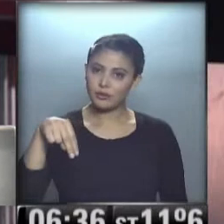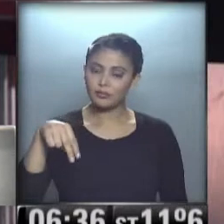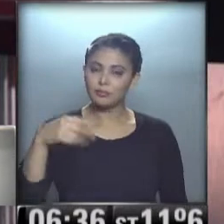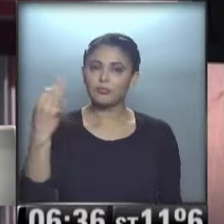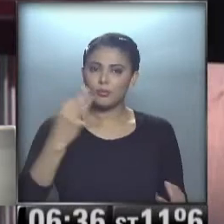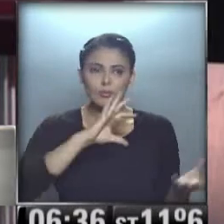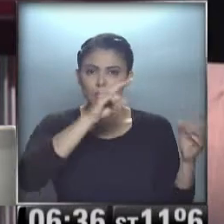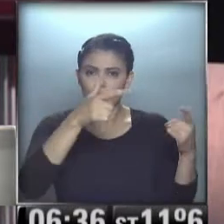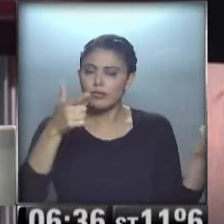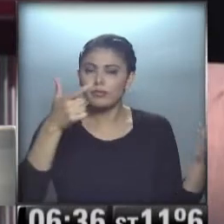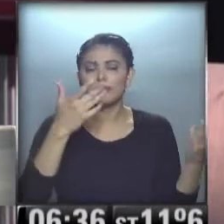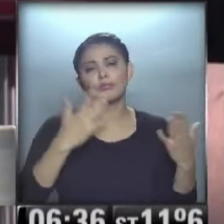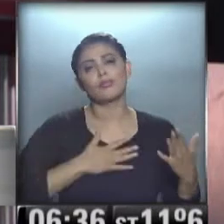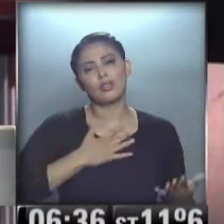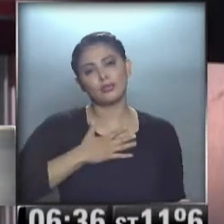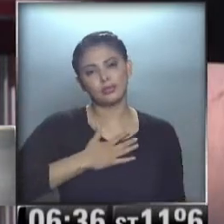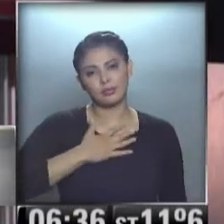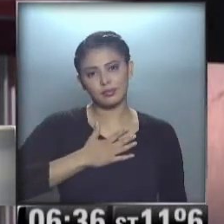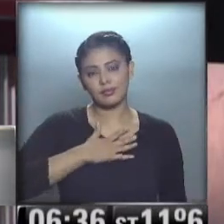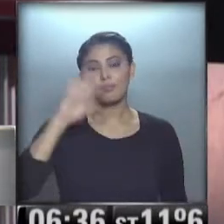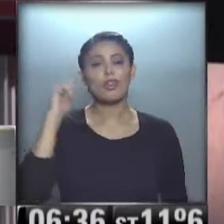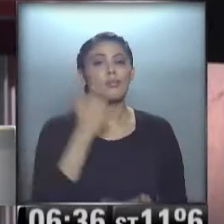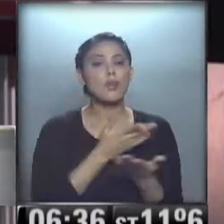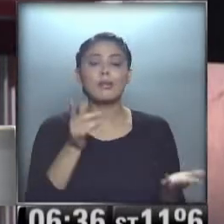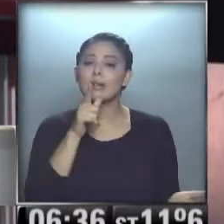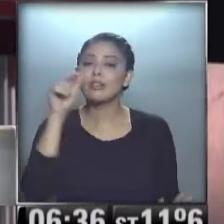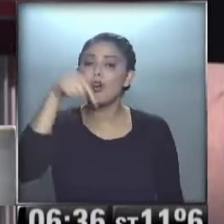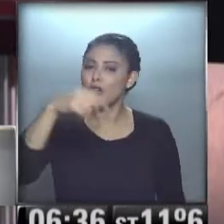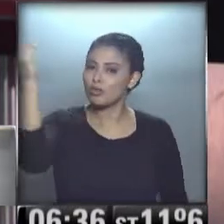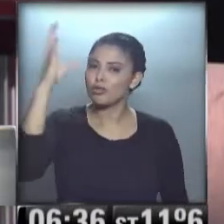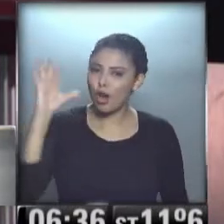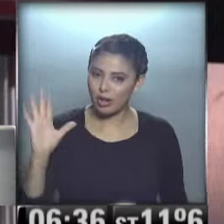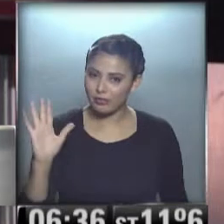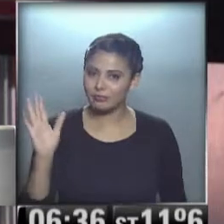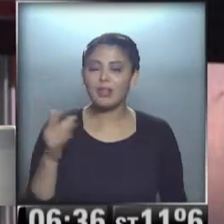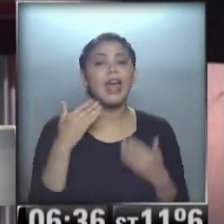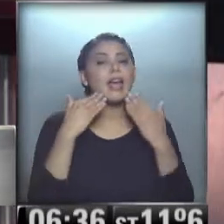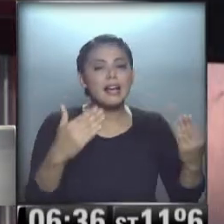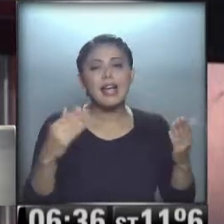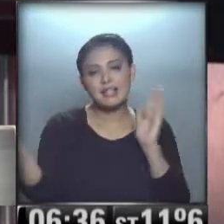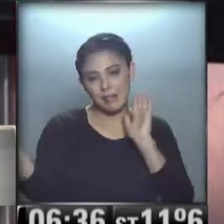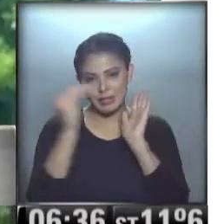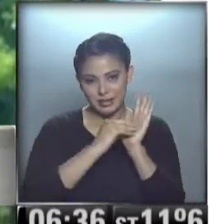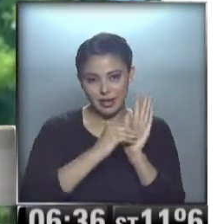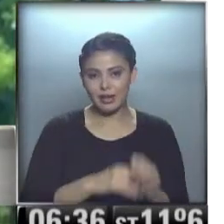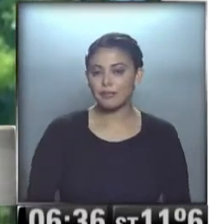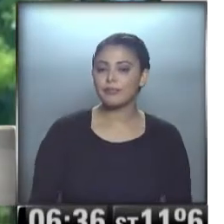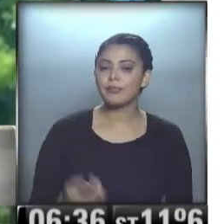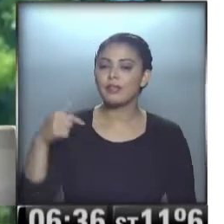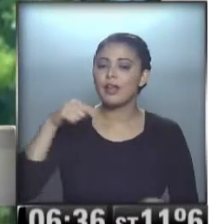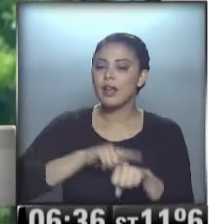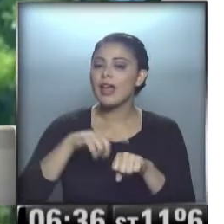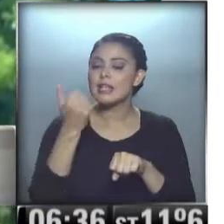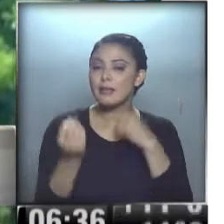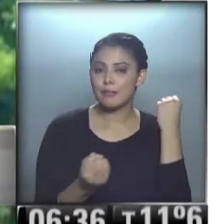despejado, me alegro muchísimo, todo indica que hoy, solazo para ustedes. Gracias por tu mensaje. 36 minutos pasan